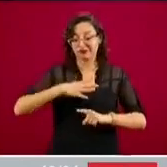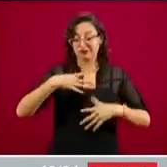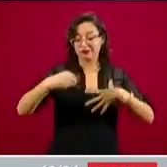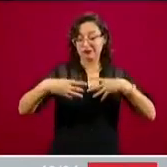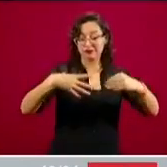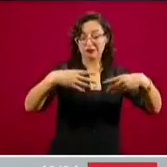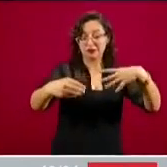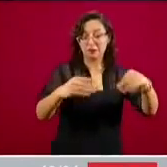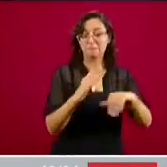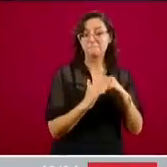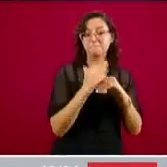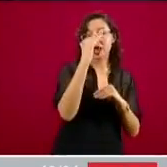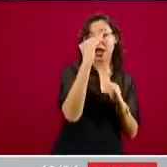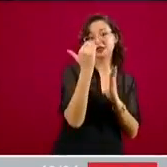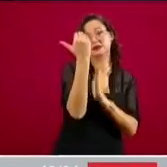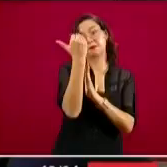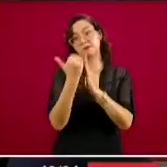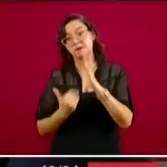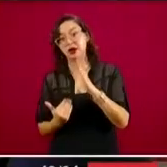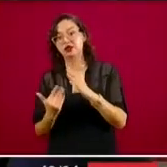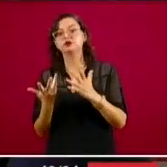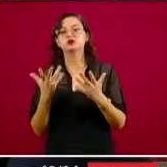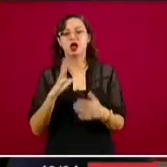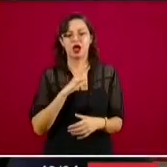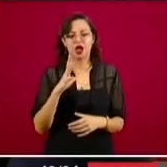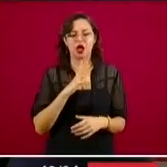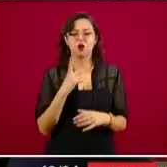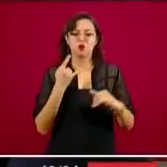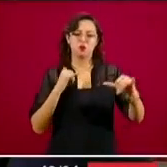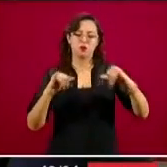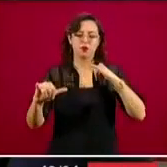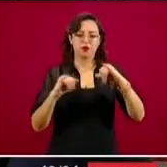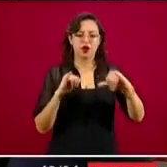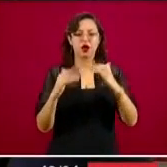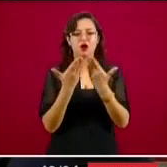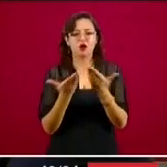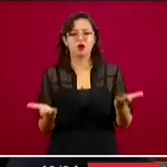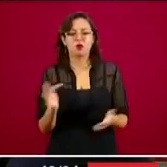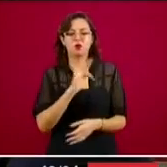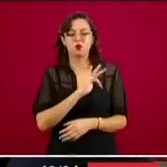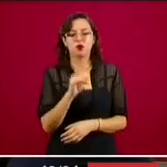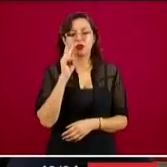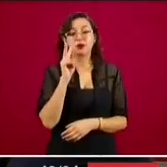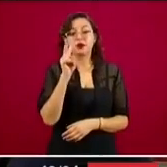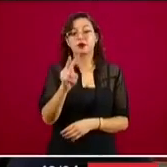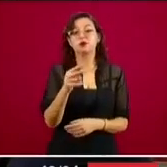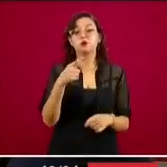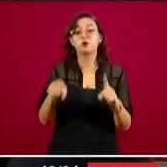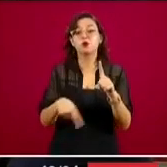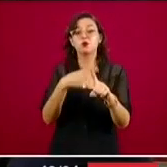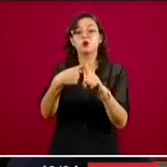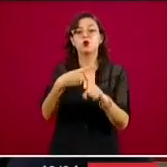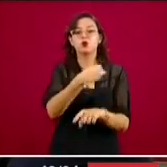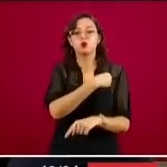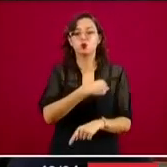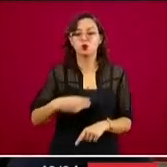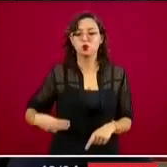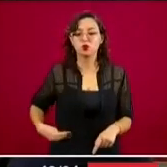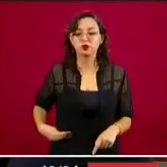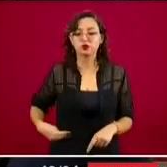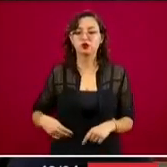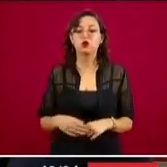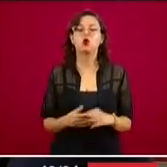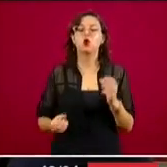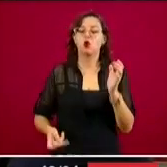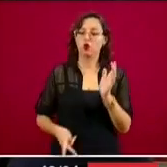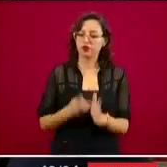Esto lo hemos presentado todos los días con un mapa por estados, hoy lo presentamos con un mapa municipal. Nuevo agradecimiento a